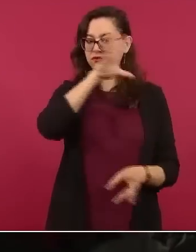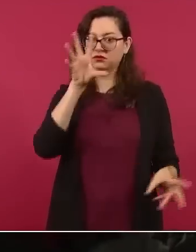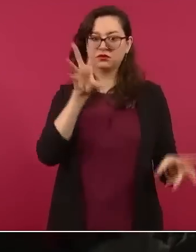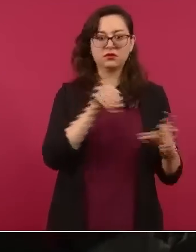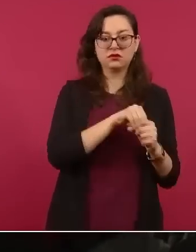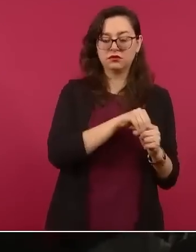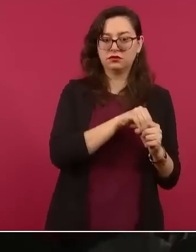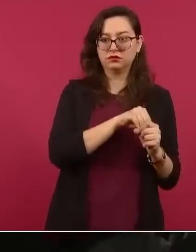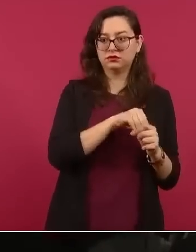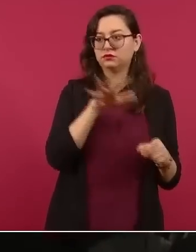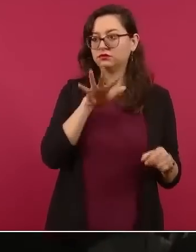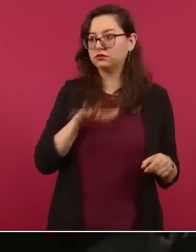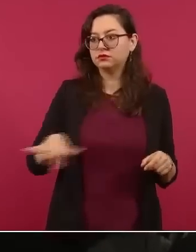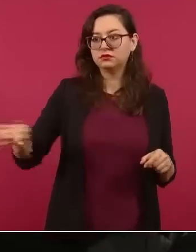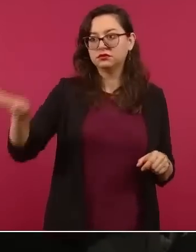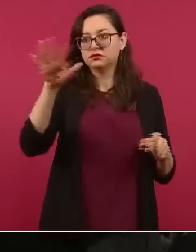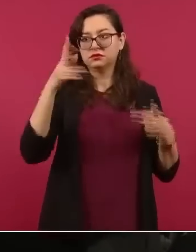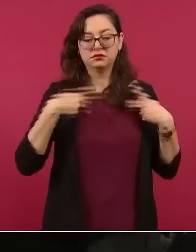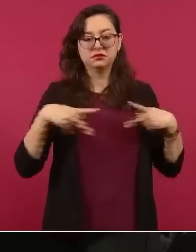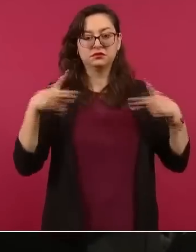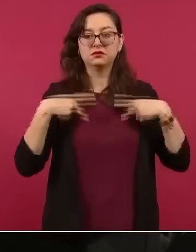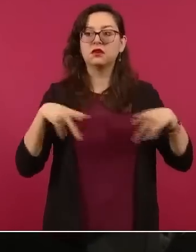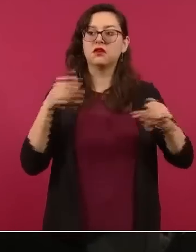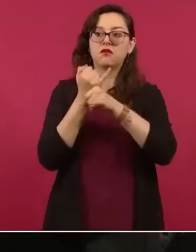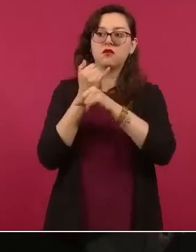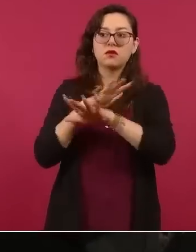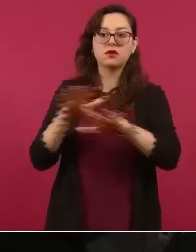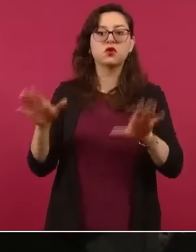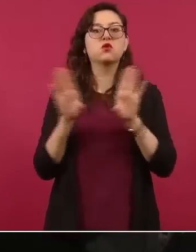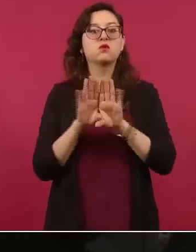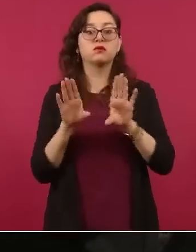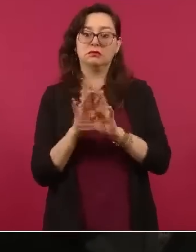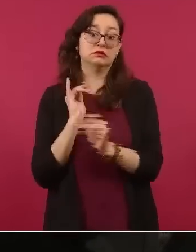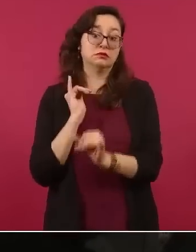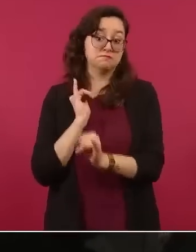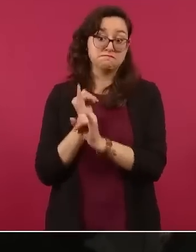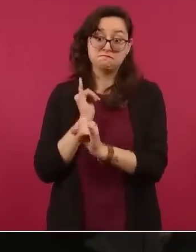por las redes sociales, el olvido